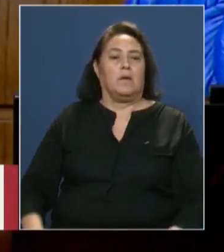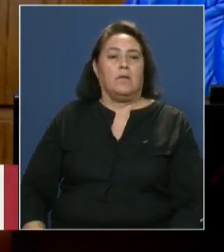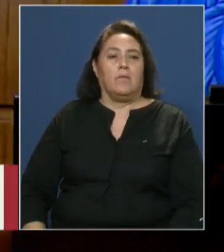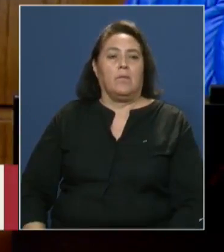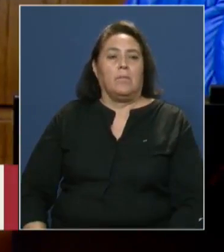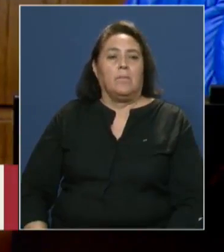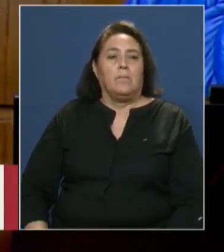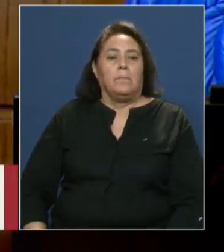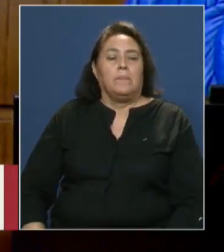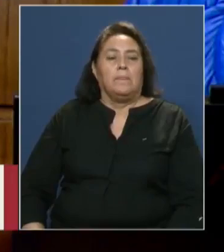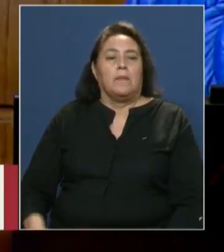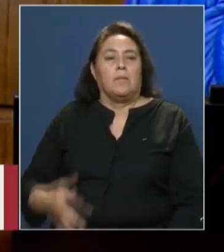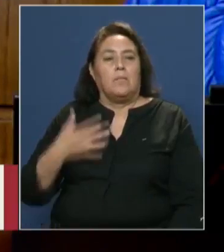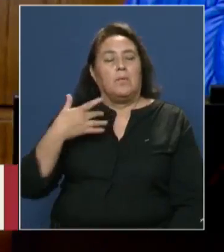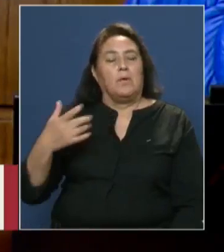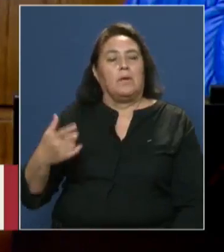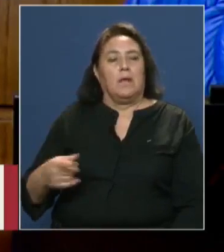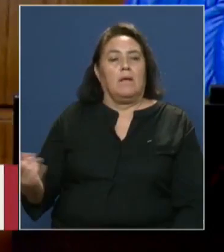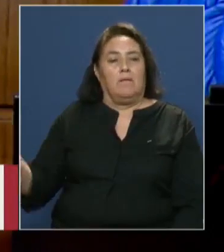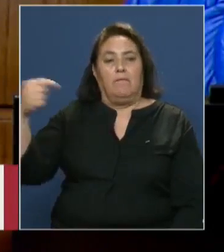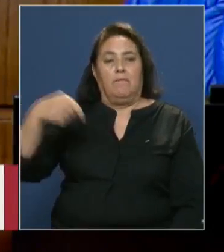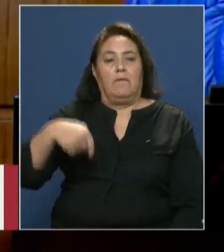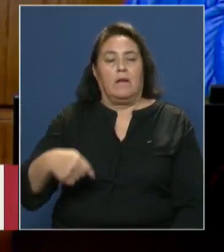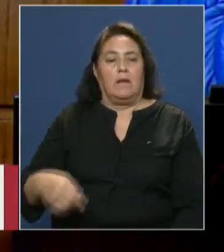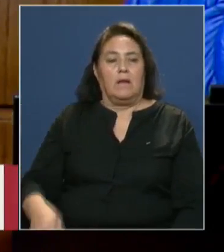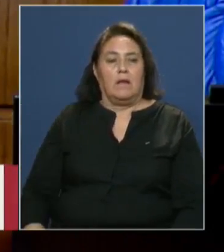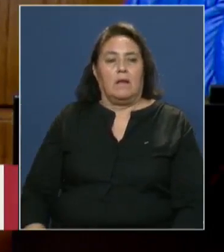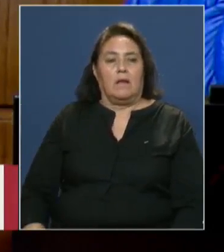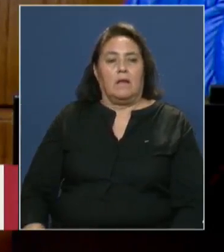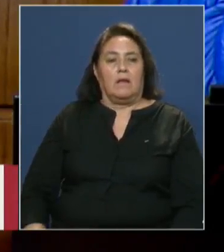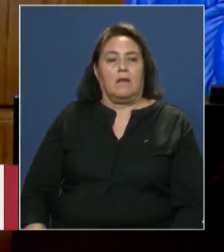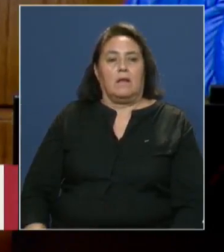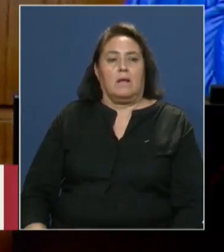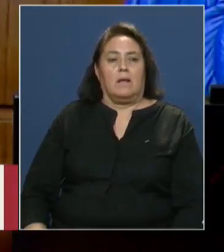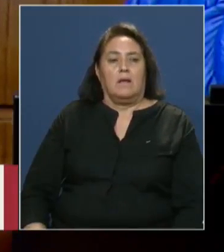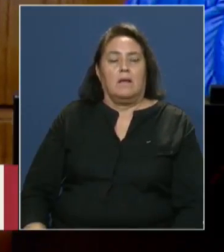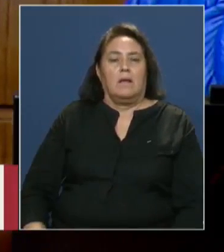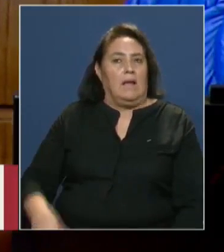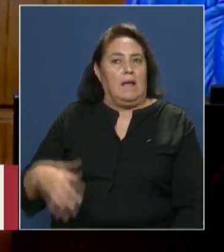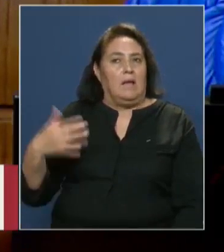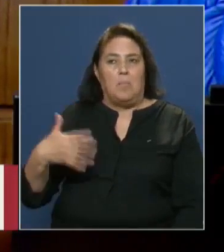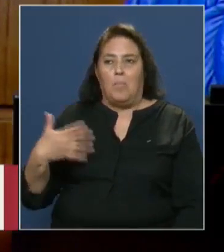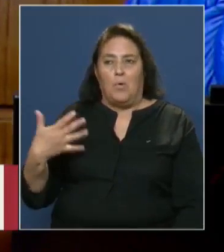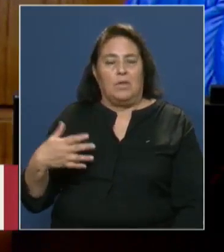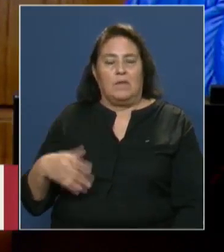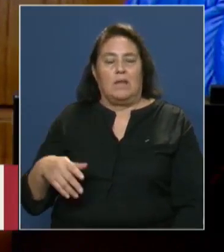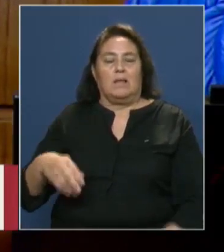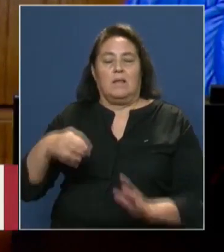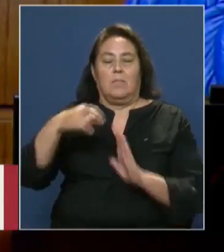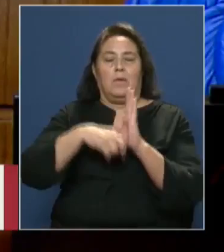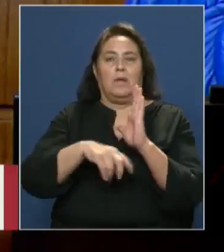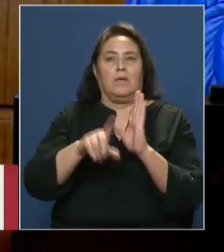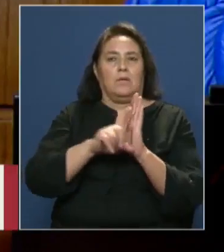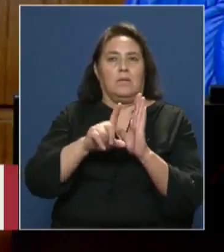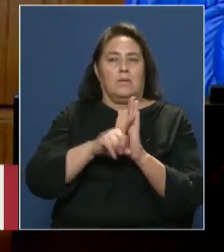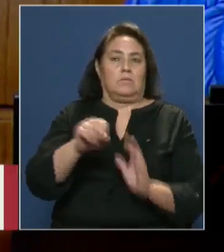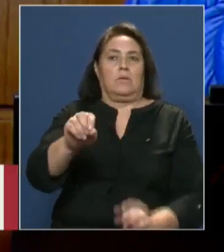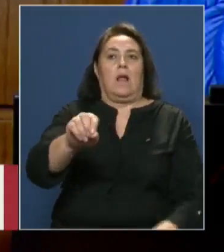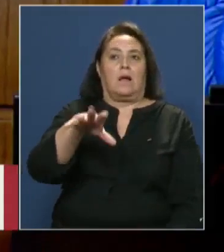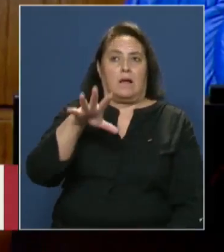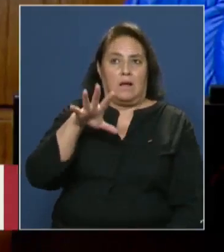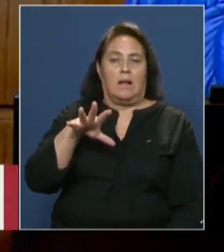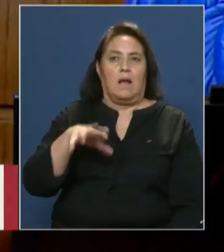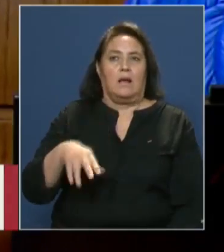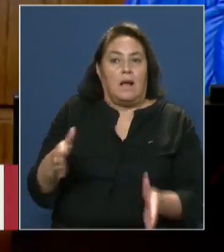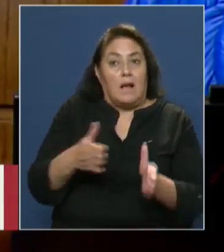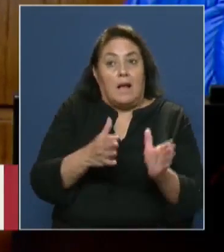violencia, porque creo que vienen al caso respecto de este excelente proyecto de ley. Son una clara referencia del